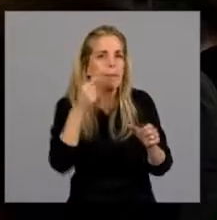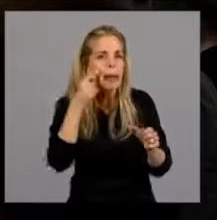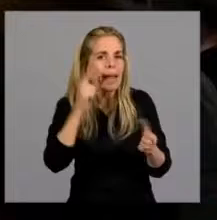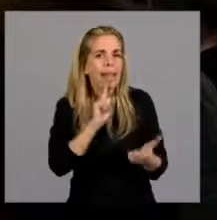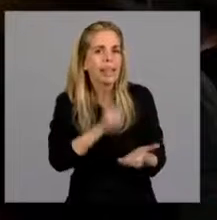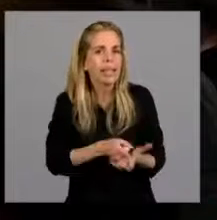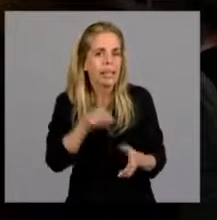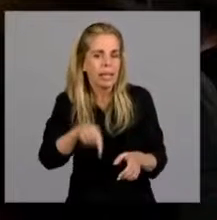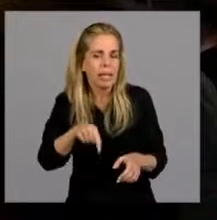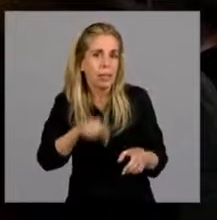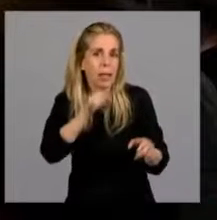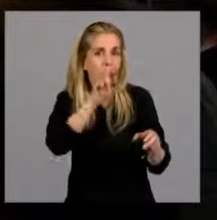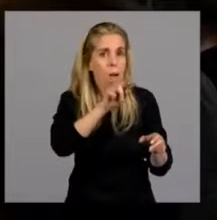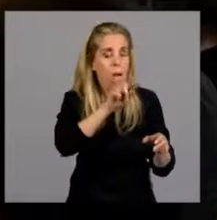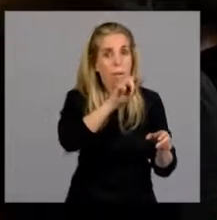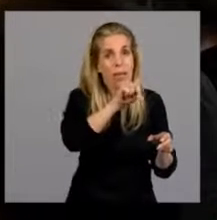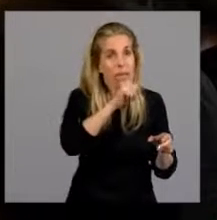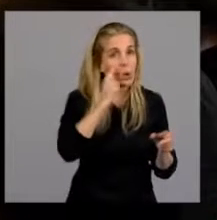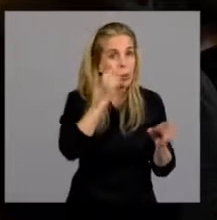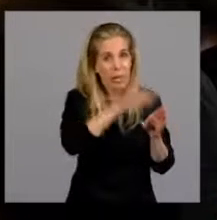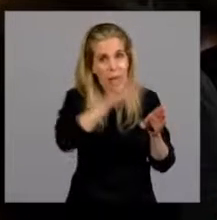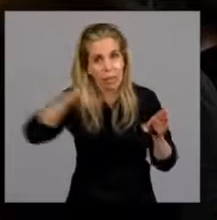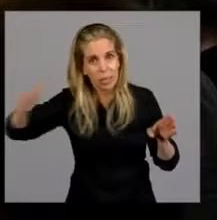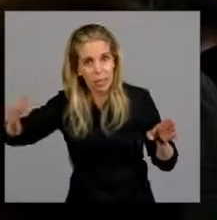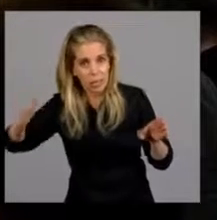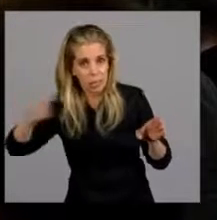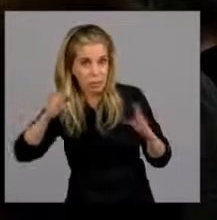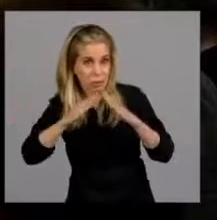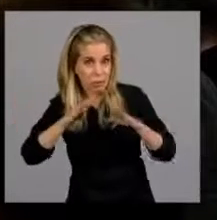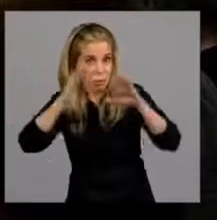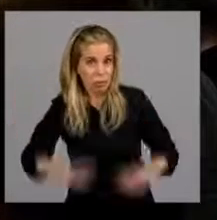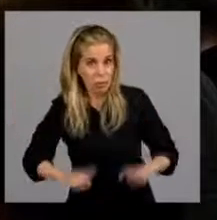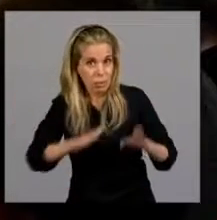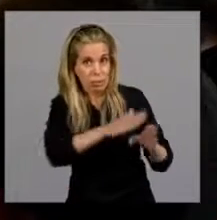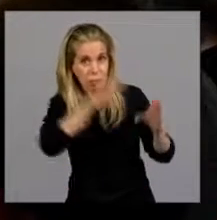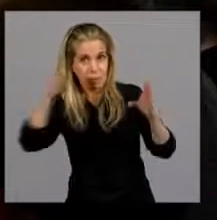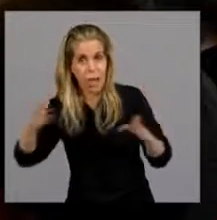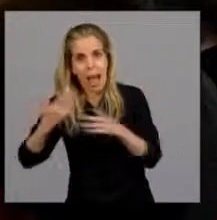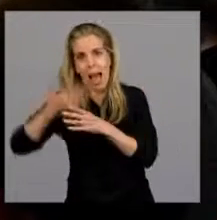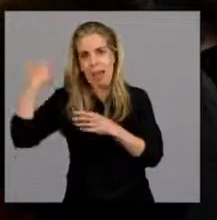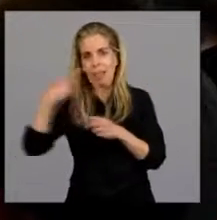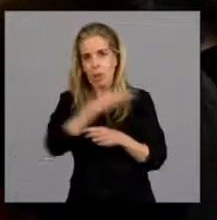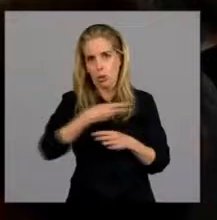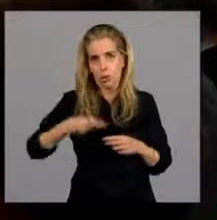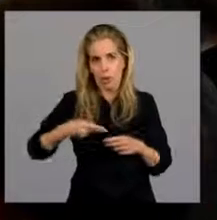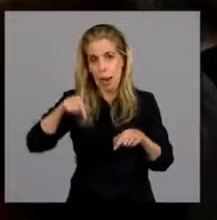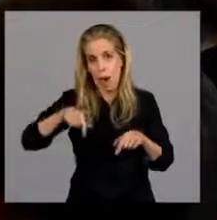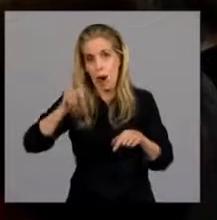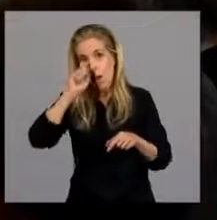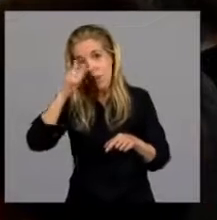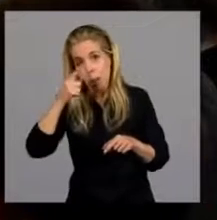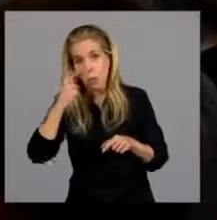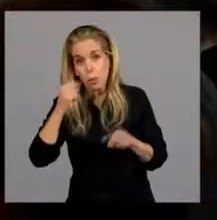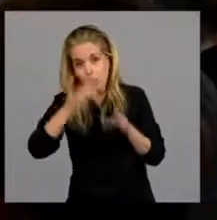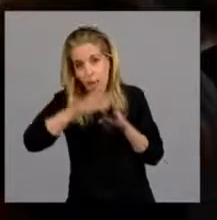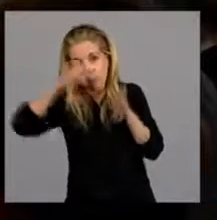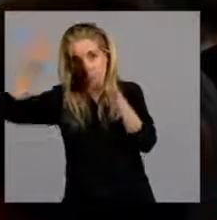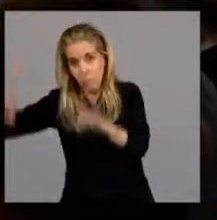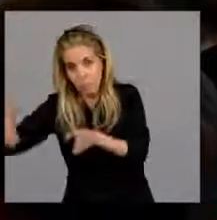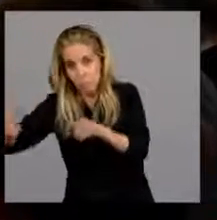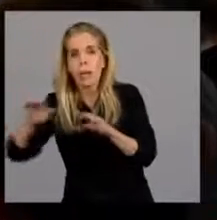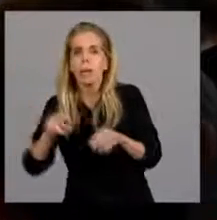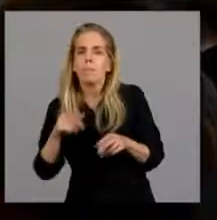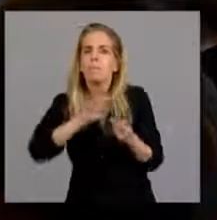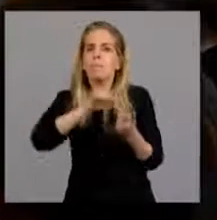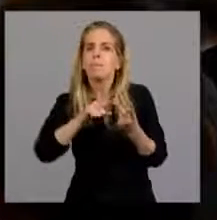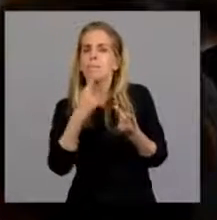de 21 en vez de 15 días, como se venían planteando cada una de las etapas? Y la segunda pregunta es si el ATP va